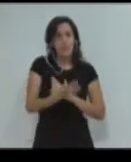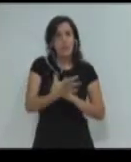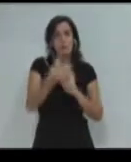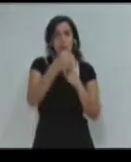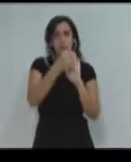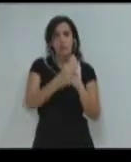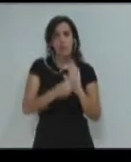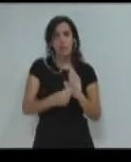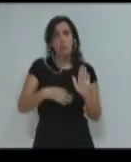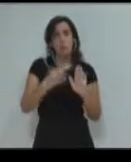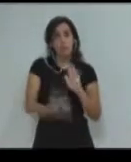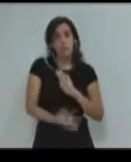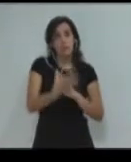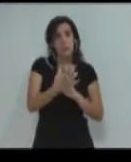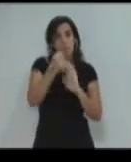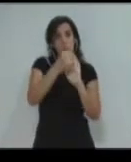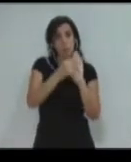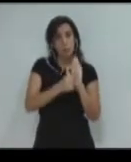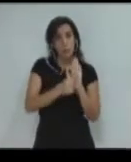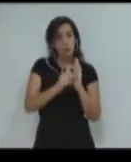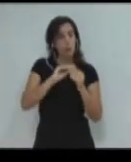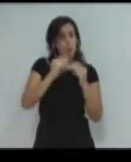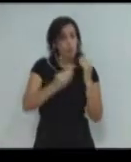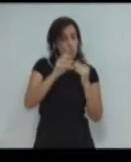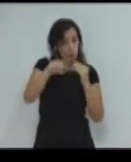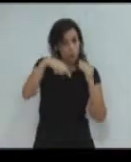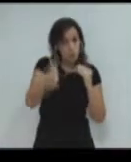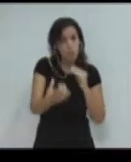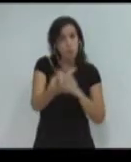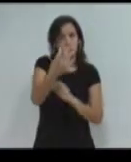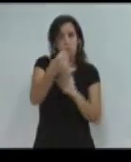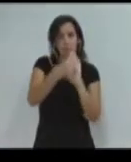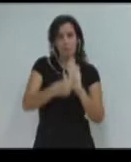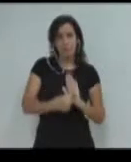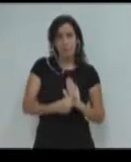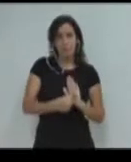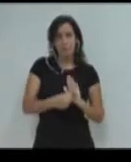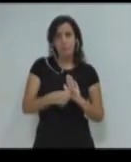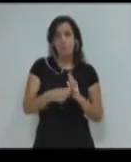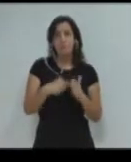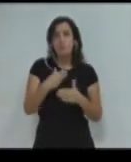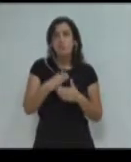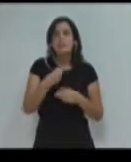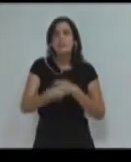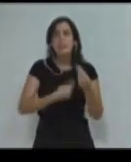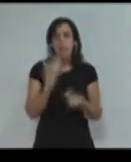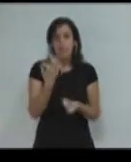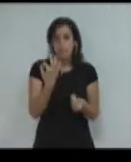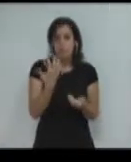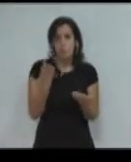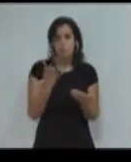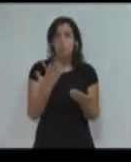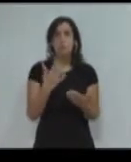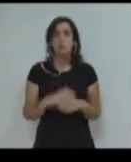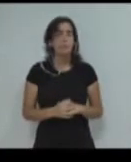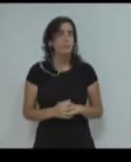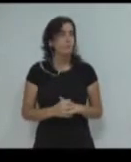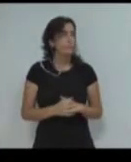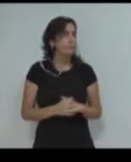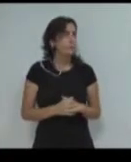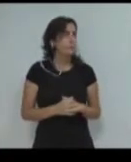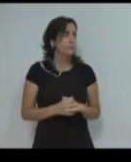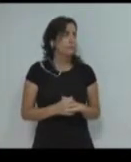índice, puedes crear un índice a posteriori de un documento cuando ya está hecho. ¿Qué podríamos hacer para